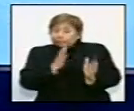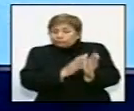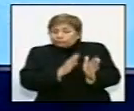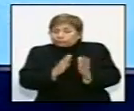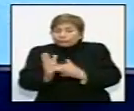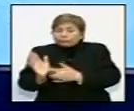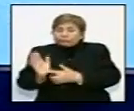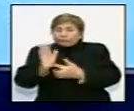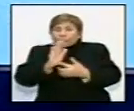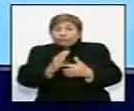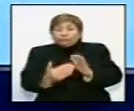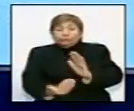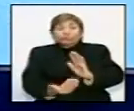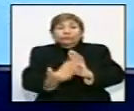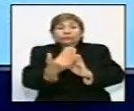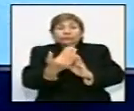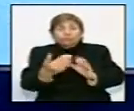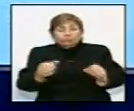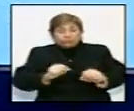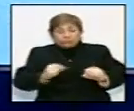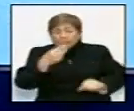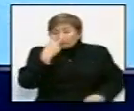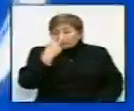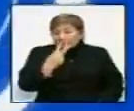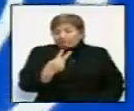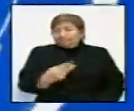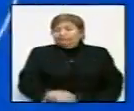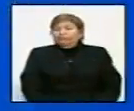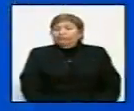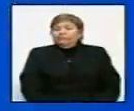preparación para hacer frente a eventuales sismos. Veamos.